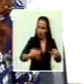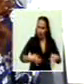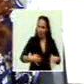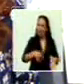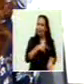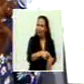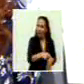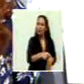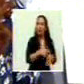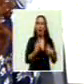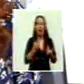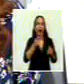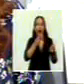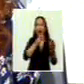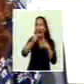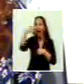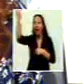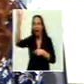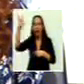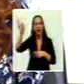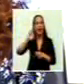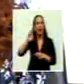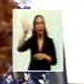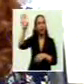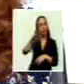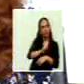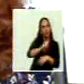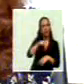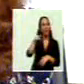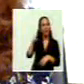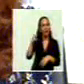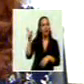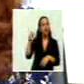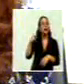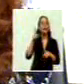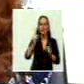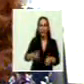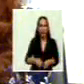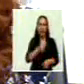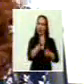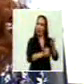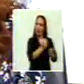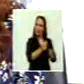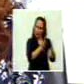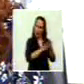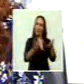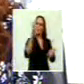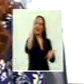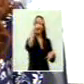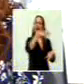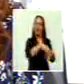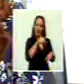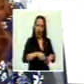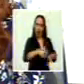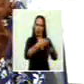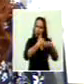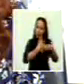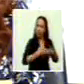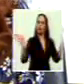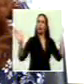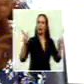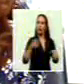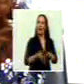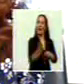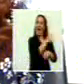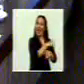tener divisas por exportación, y tener una empresa nueva como la que estamos inaugurando. Antes